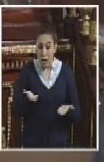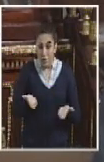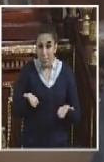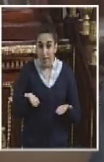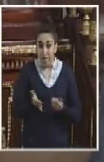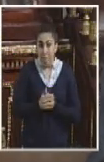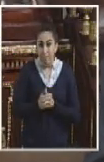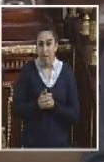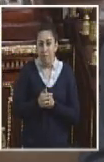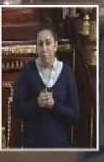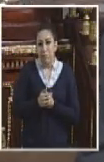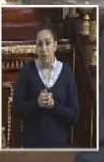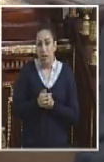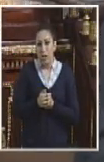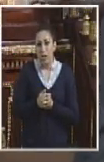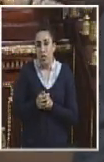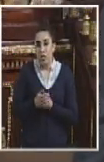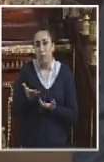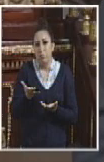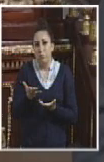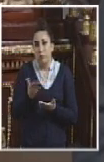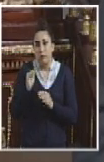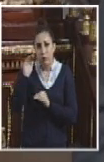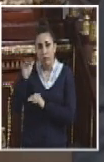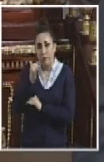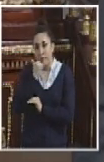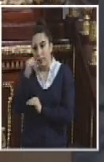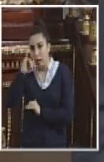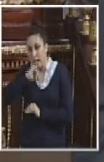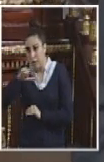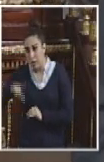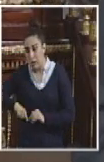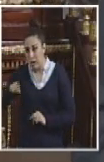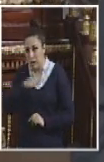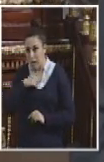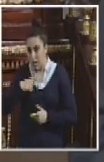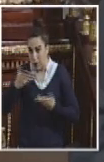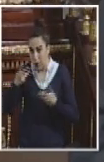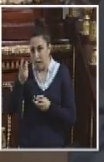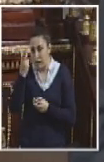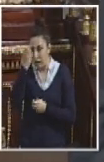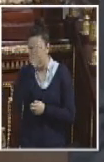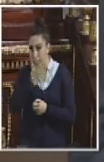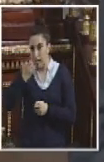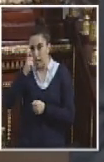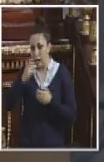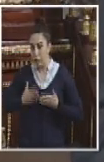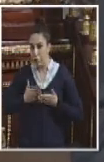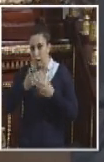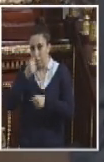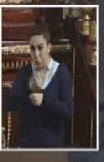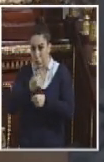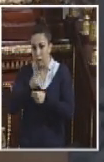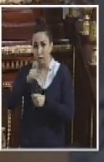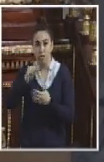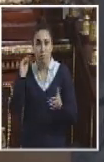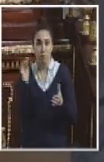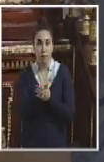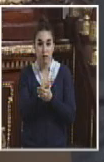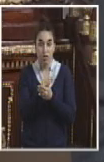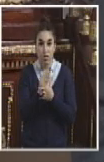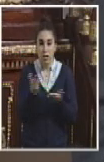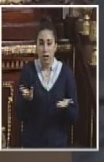es omisa esta petición de la jefa de gobierno respecto de la titularidad de la Fiscalía en varios